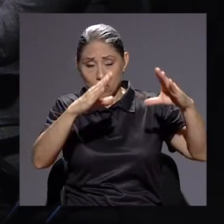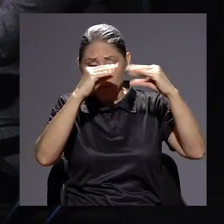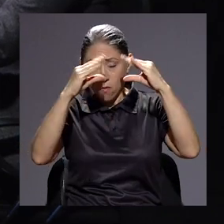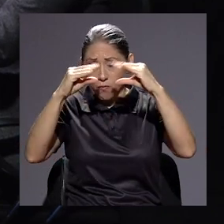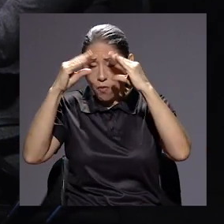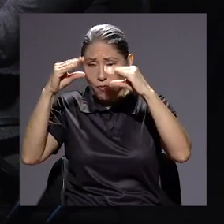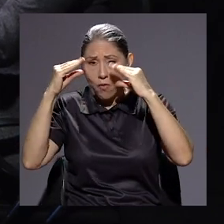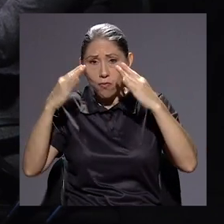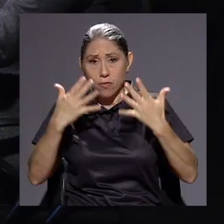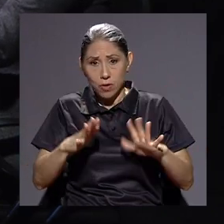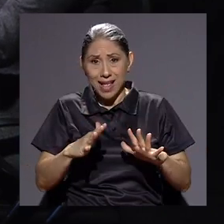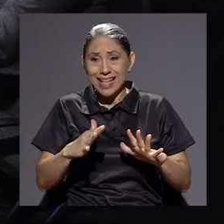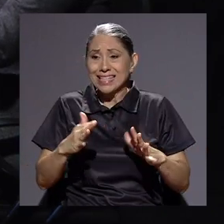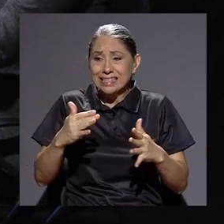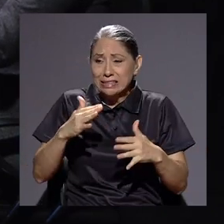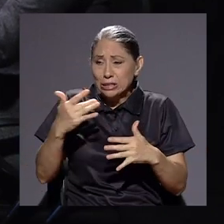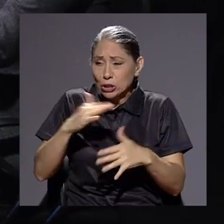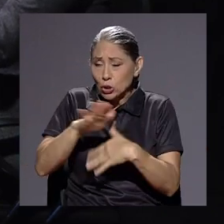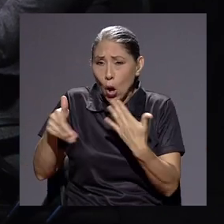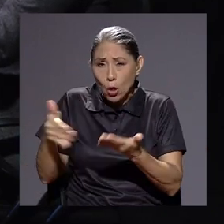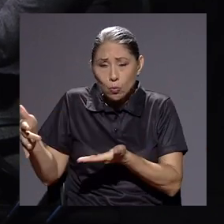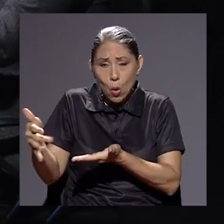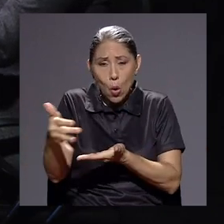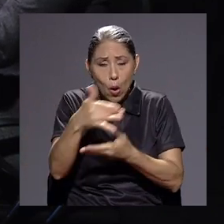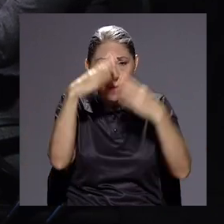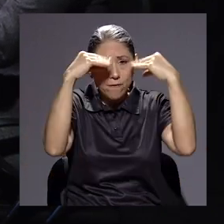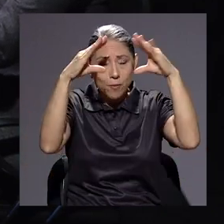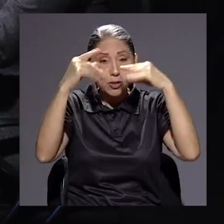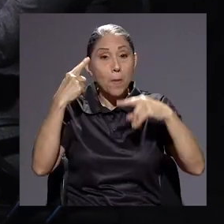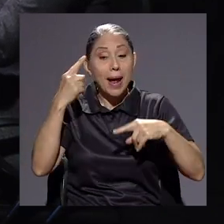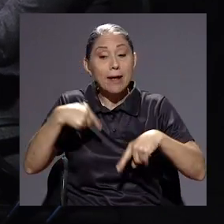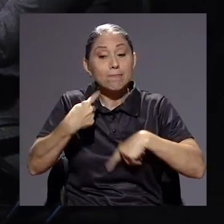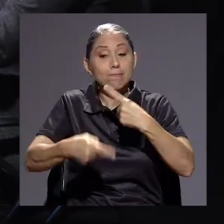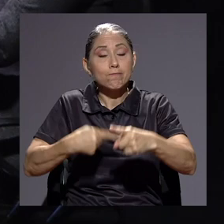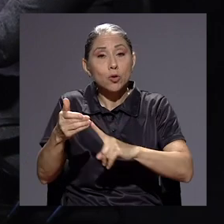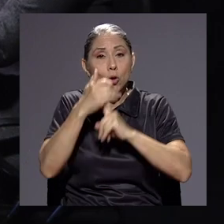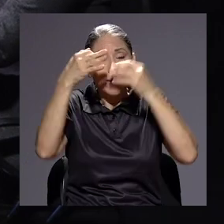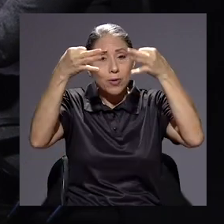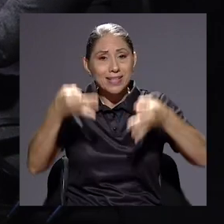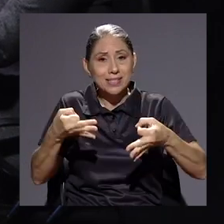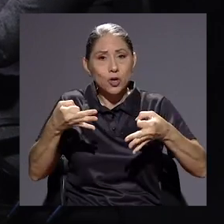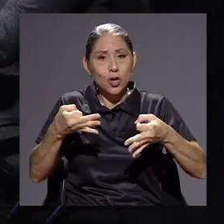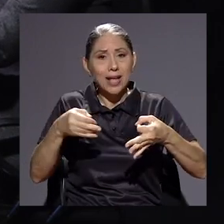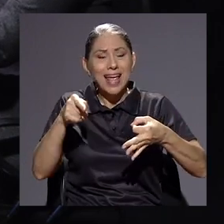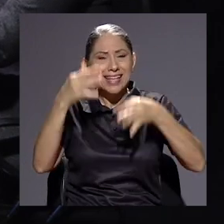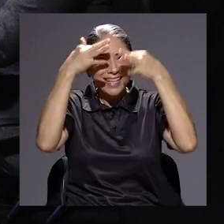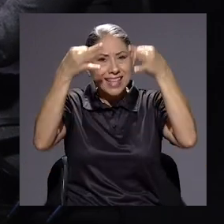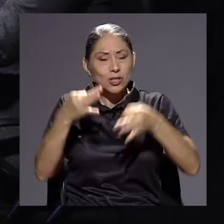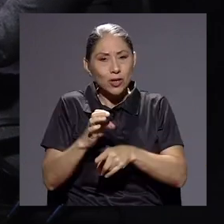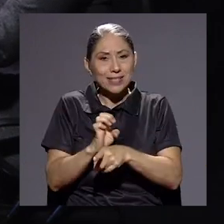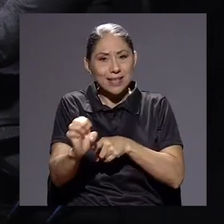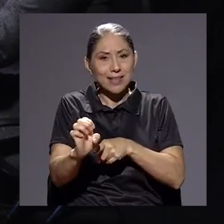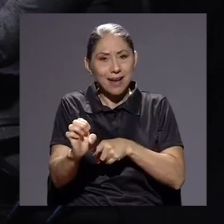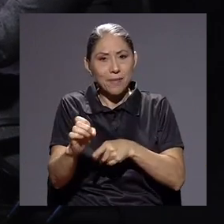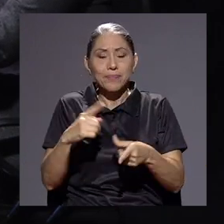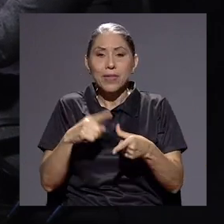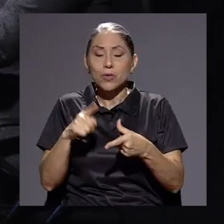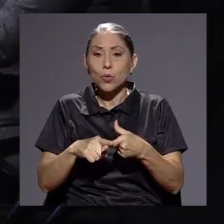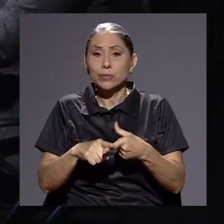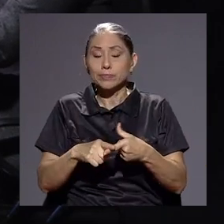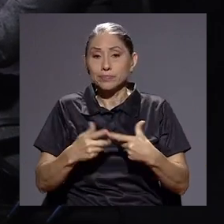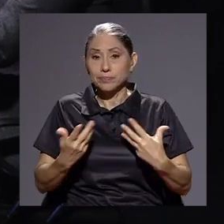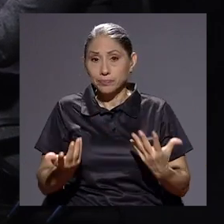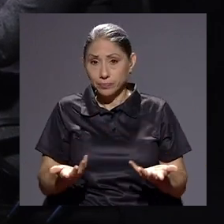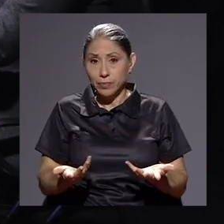poder tener la mejor cantidad de información disponible para tomar una decisión. Y esta decisión es ética. Nos enfrentamos